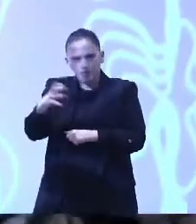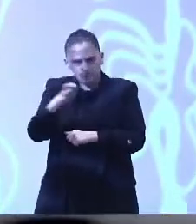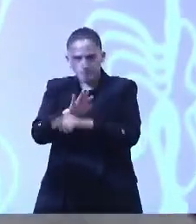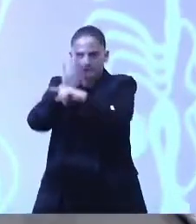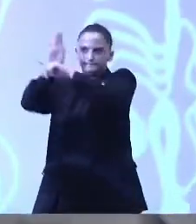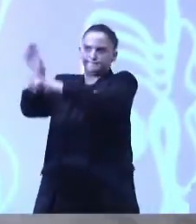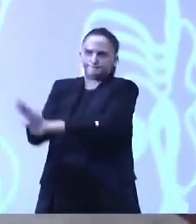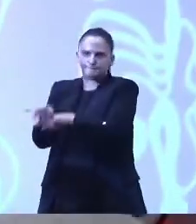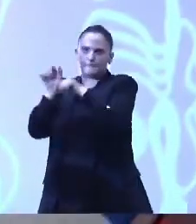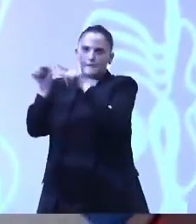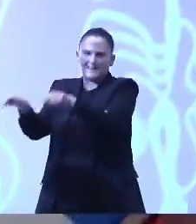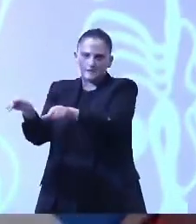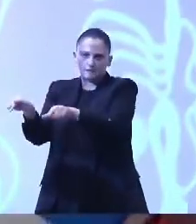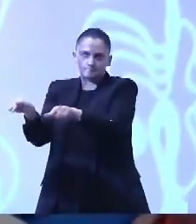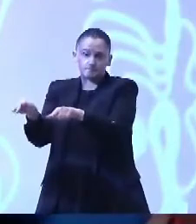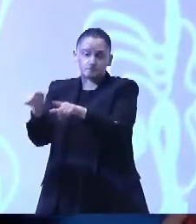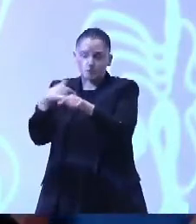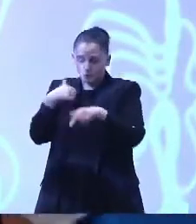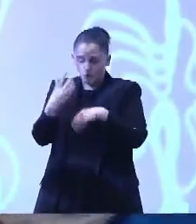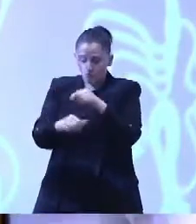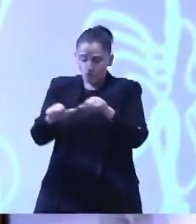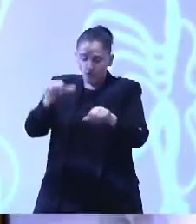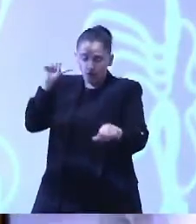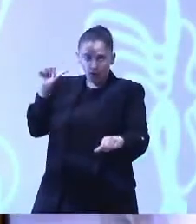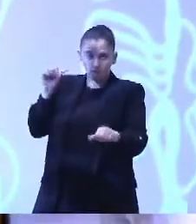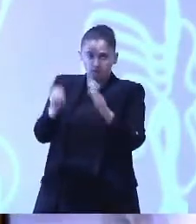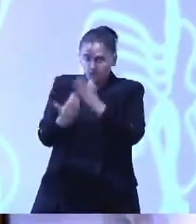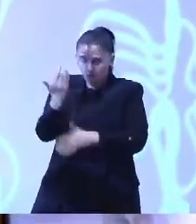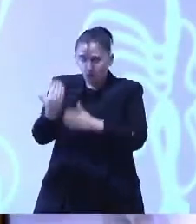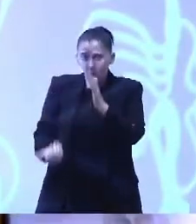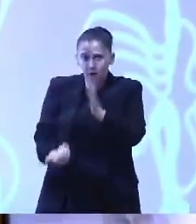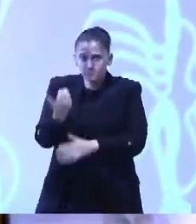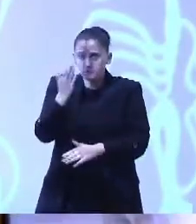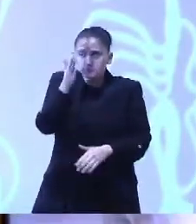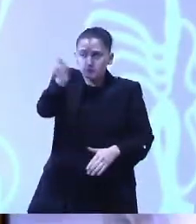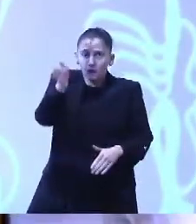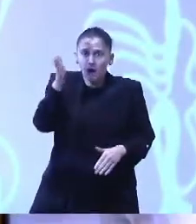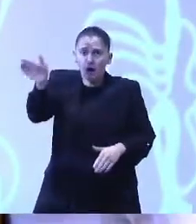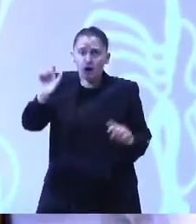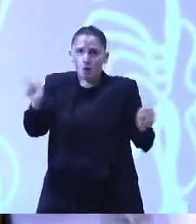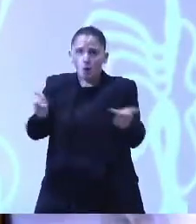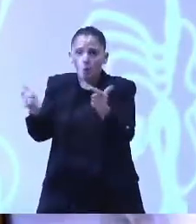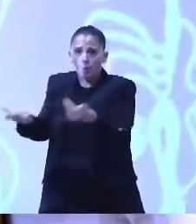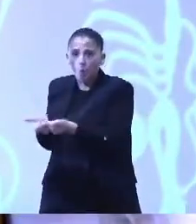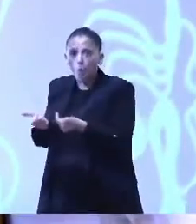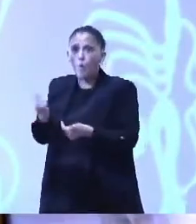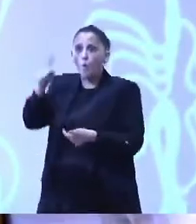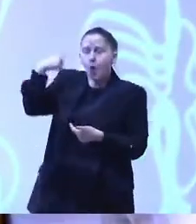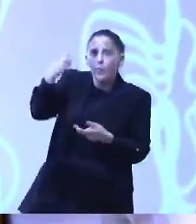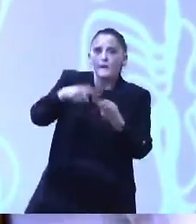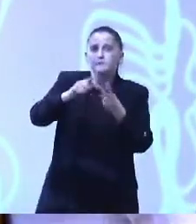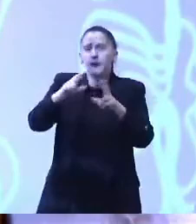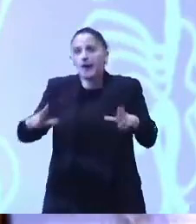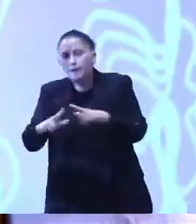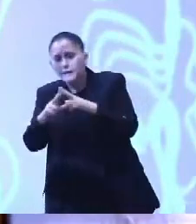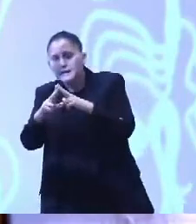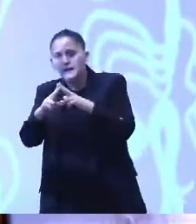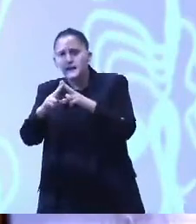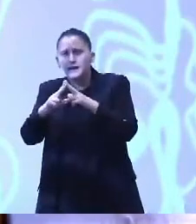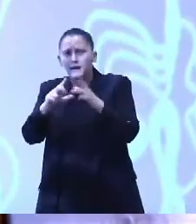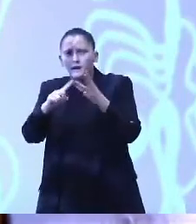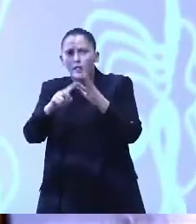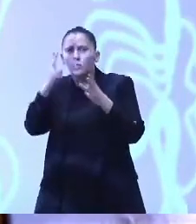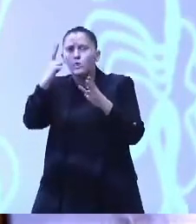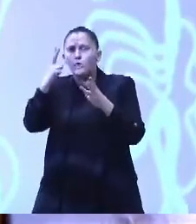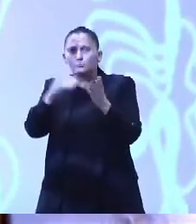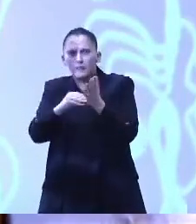va a hacer España. Lo he hecho durante estos últimos días en las distintas reuniones que he mantenido en Londres, en París, en Kiev, 2 veces